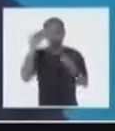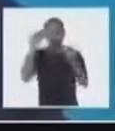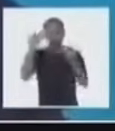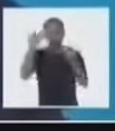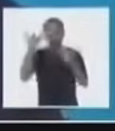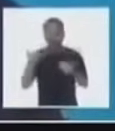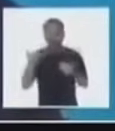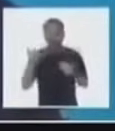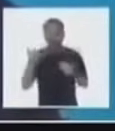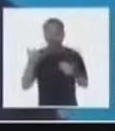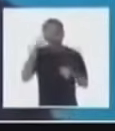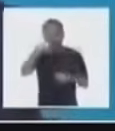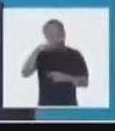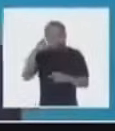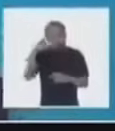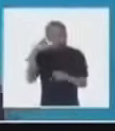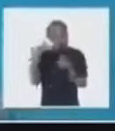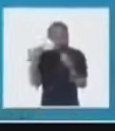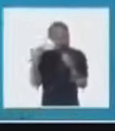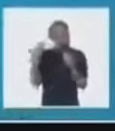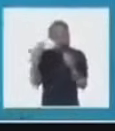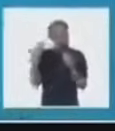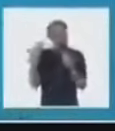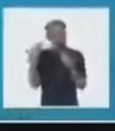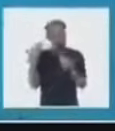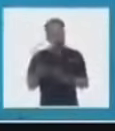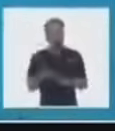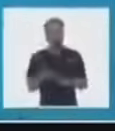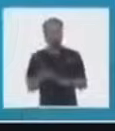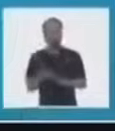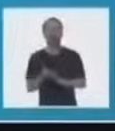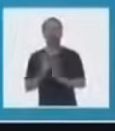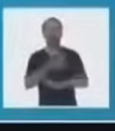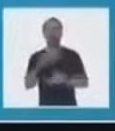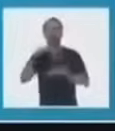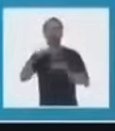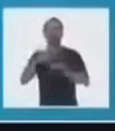Trabajo? No, es obvio que no. ¿Ninguno? Obvio que no.